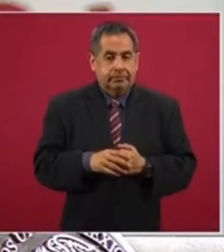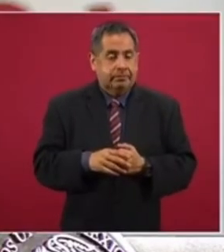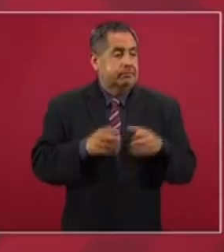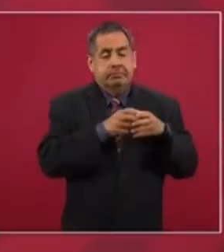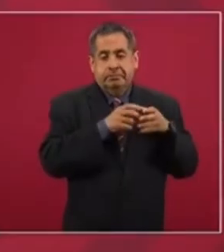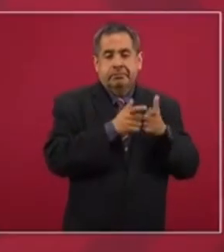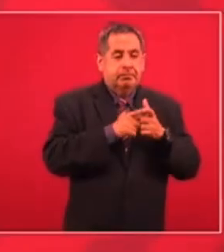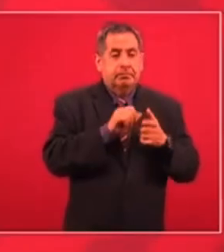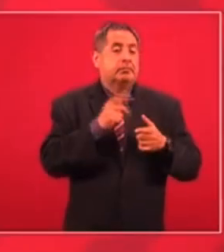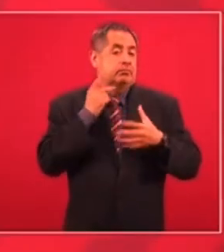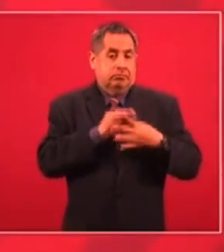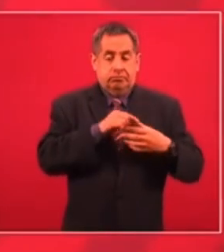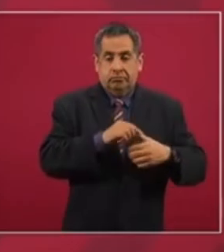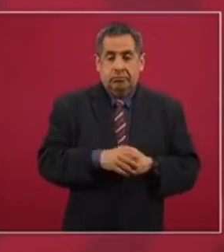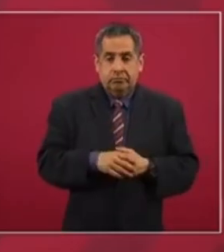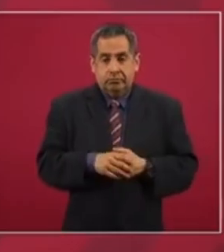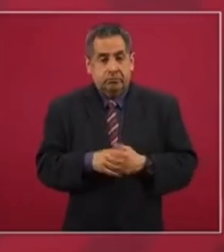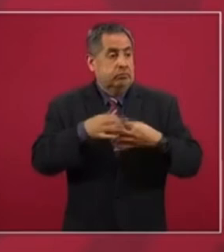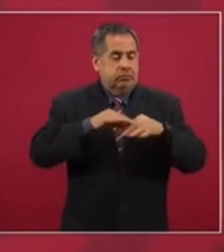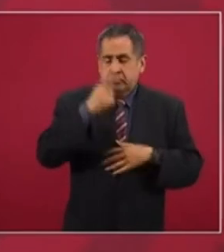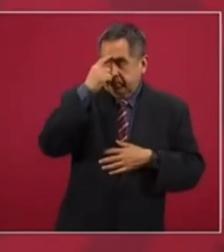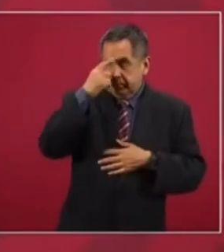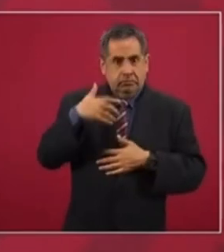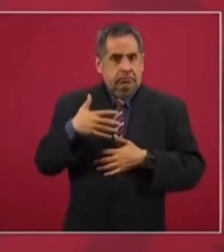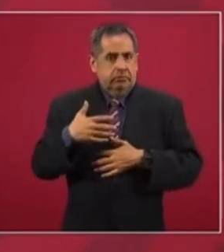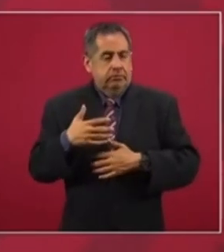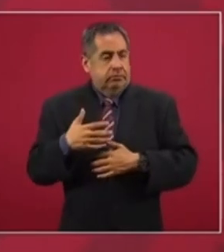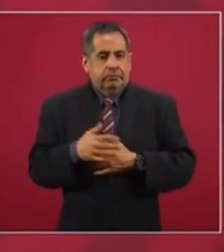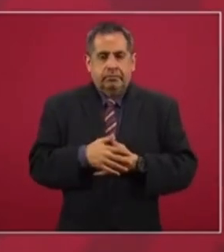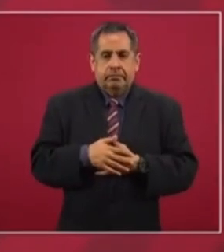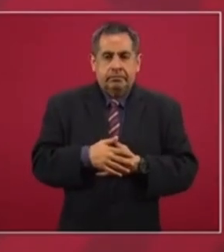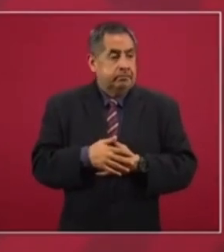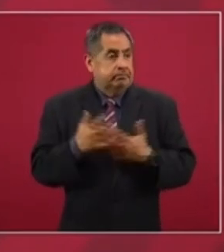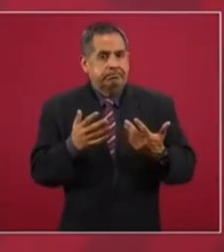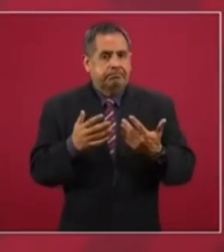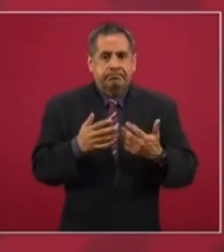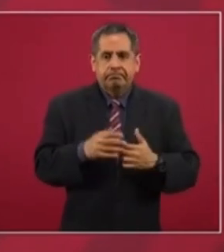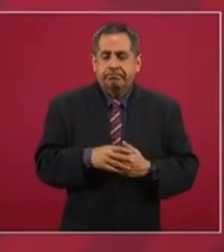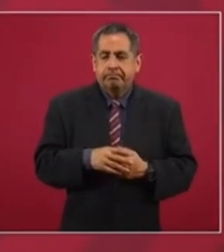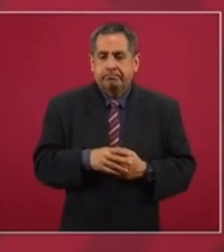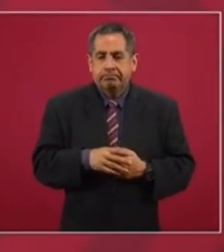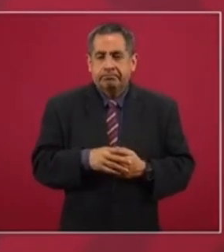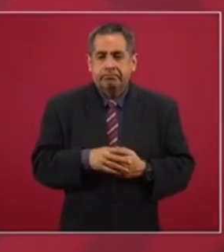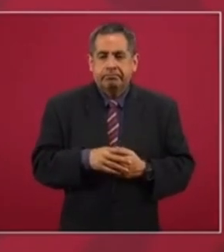a los políticos les importaba muchísimo lo que